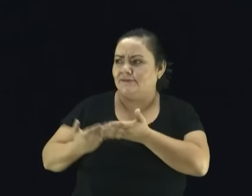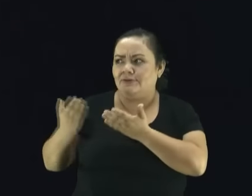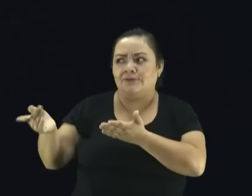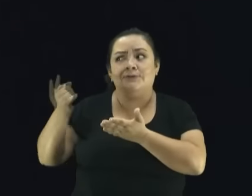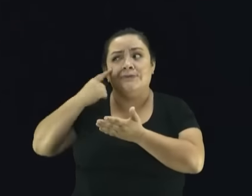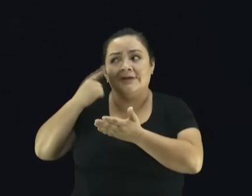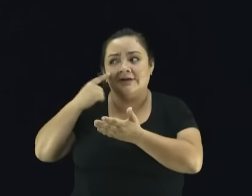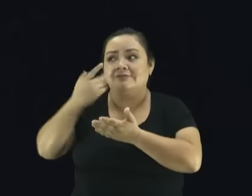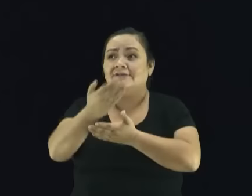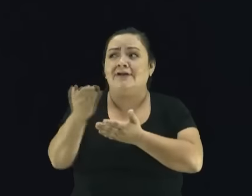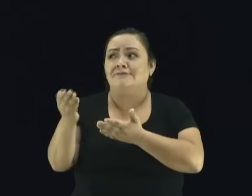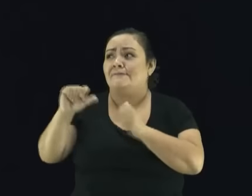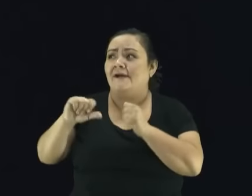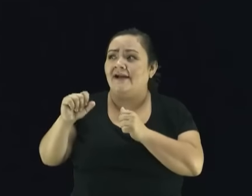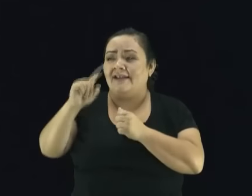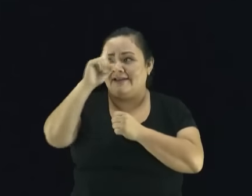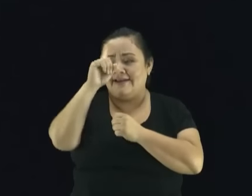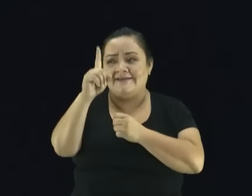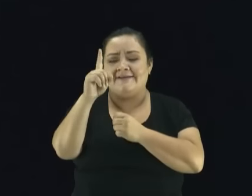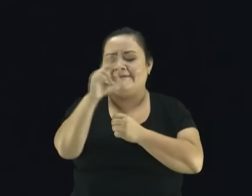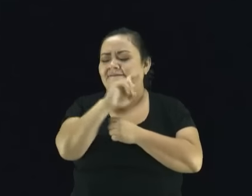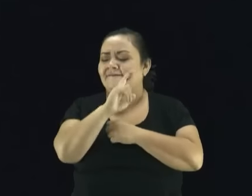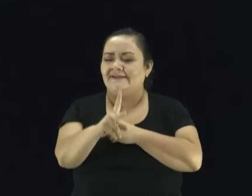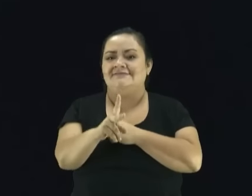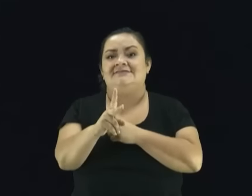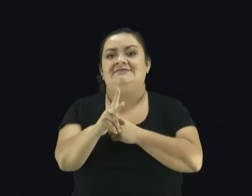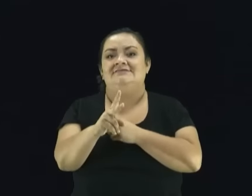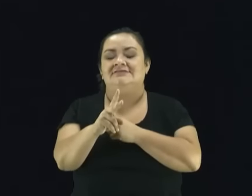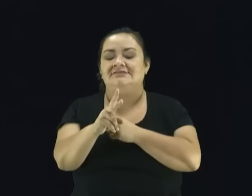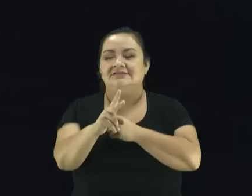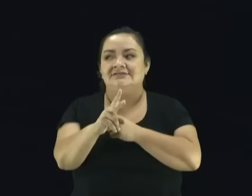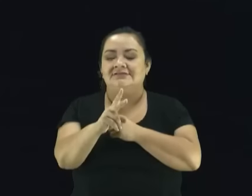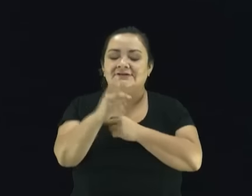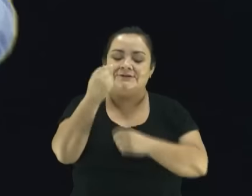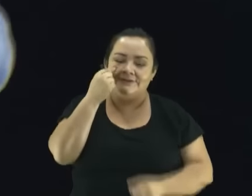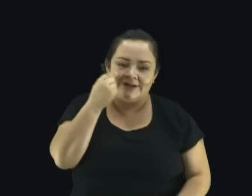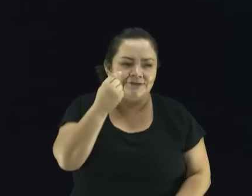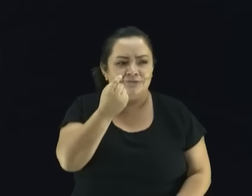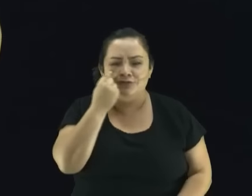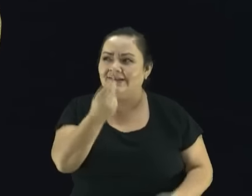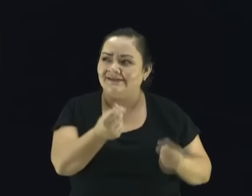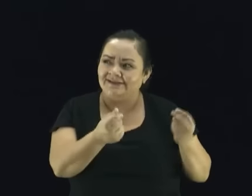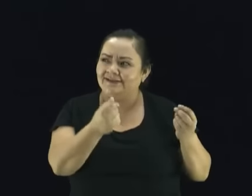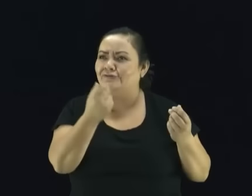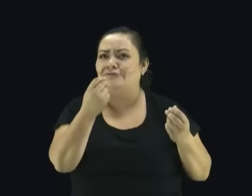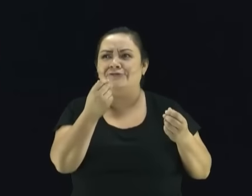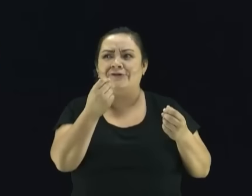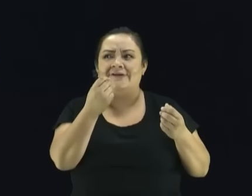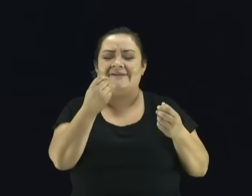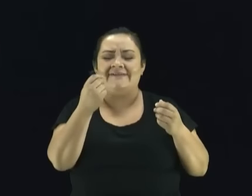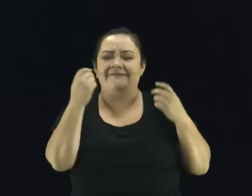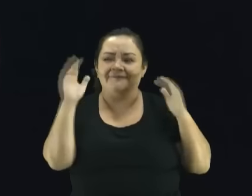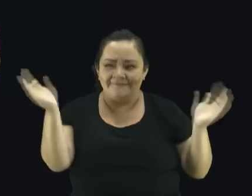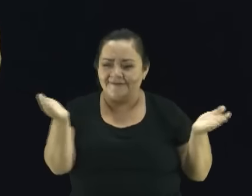cosas están complicando la gente está buscando cosas que no son están buscando plata están buscando oro están buscando